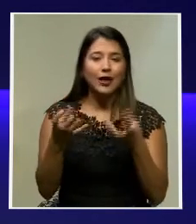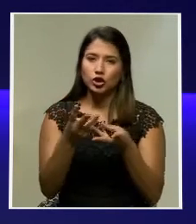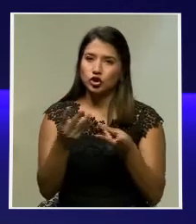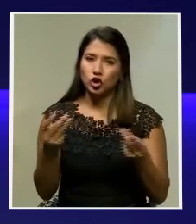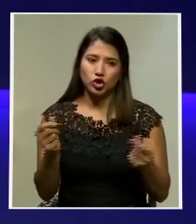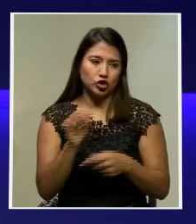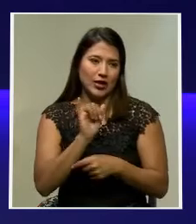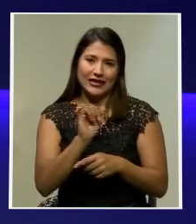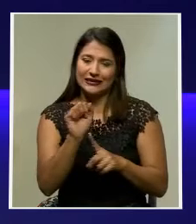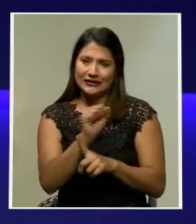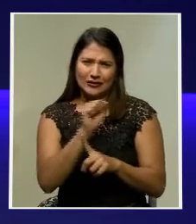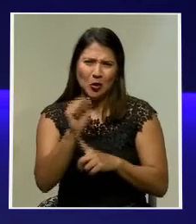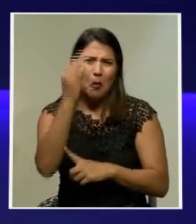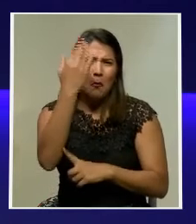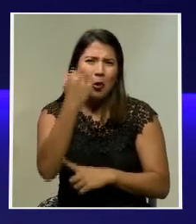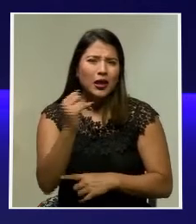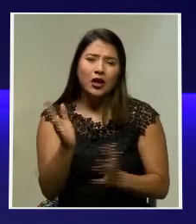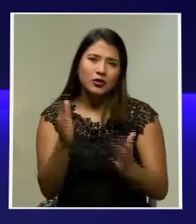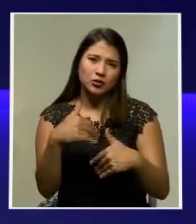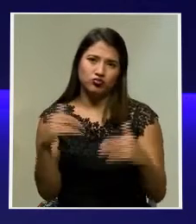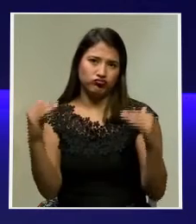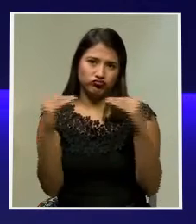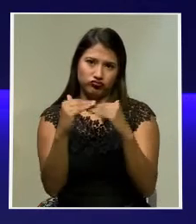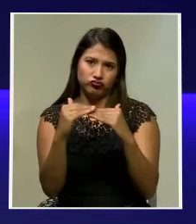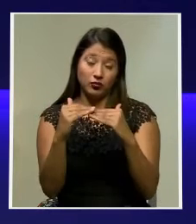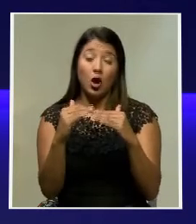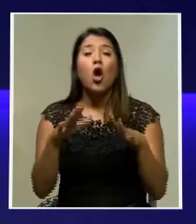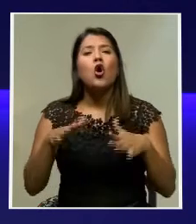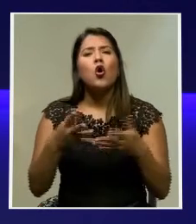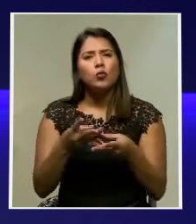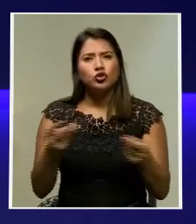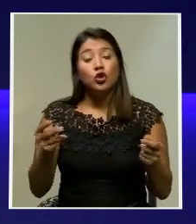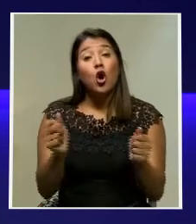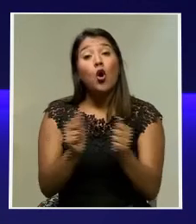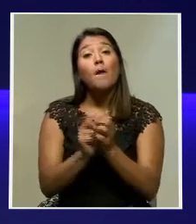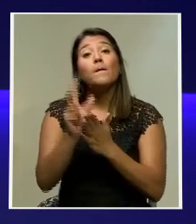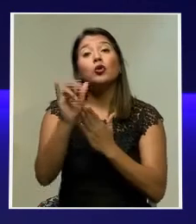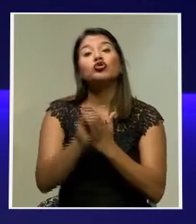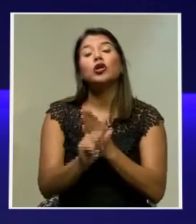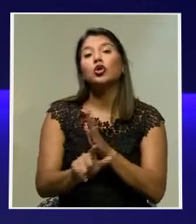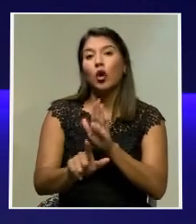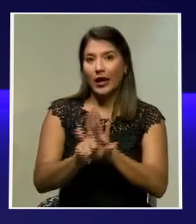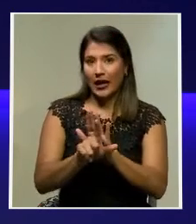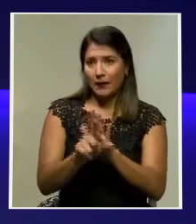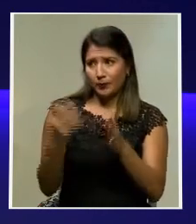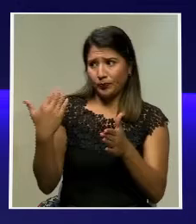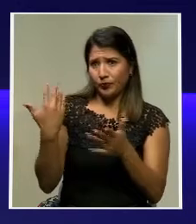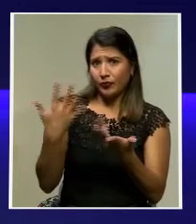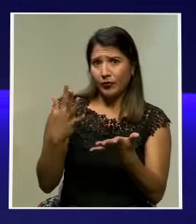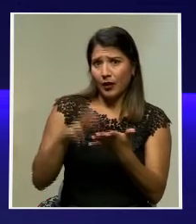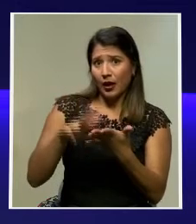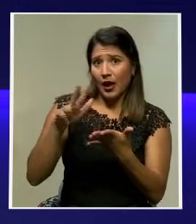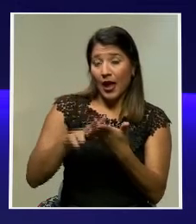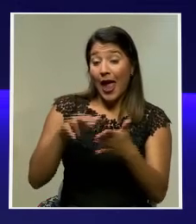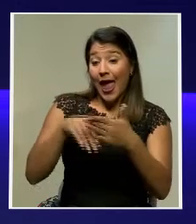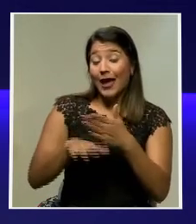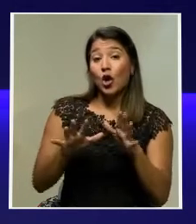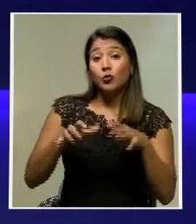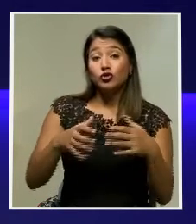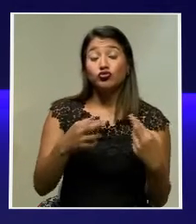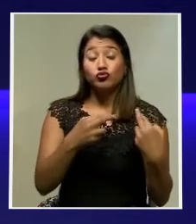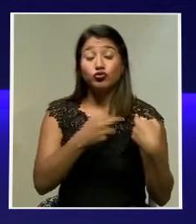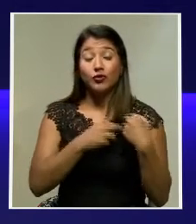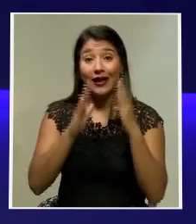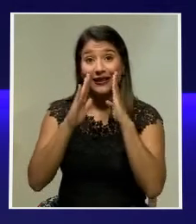y distorsiones con un proyecto de ley que acaba de ser dictaminado positivamente en la Comisión de Hacendarios del